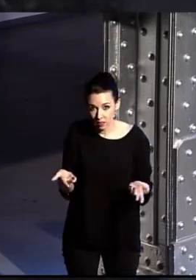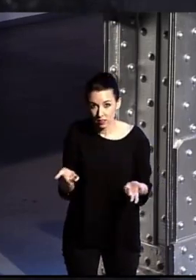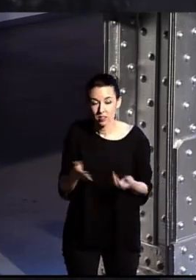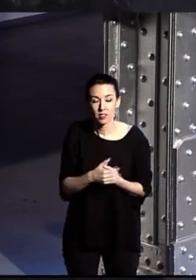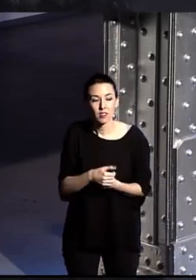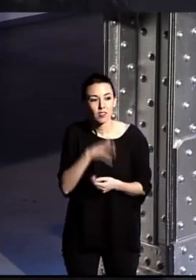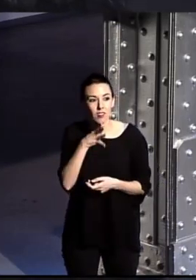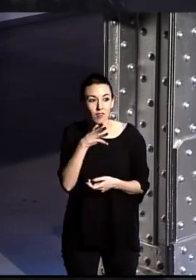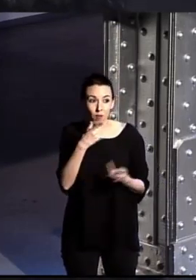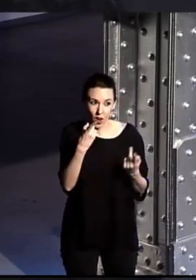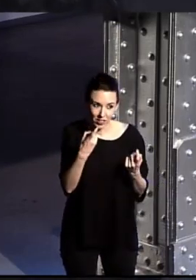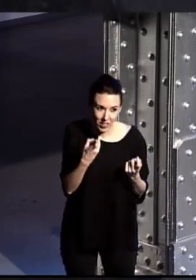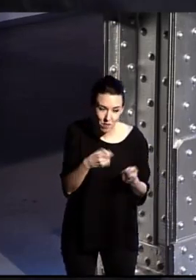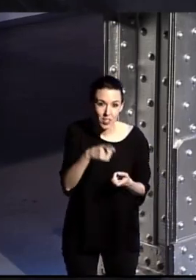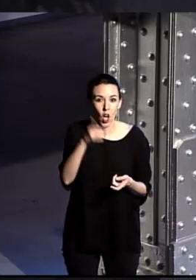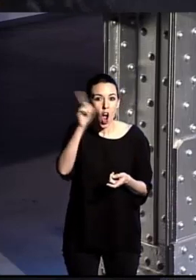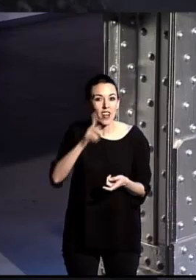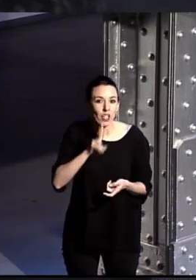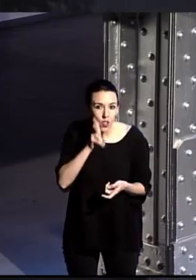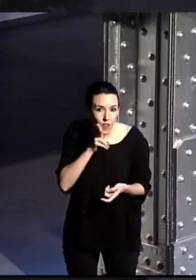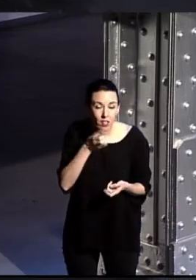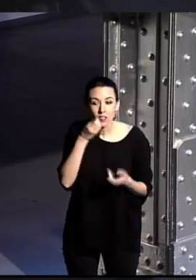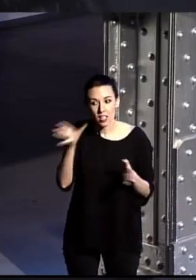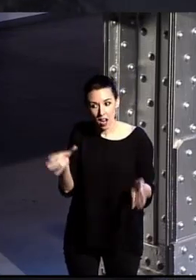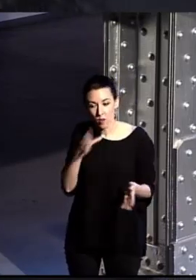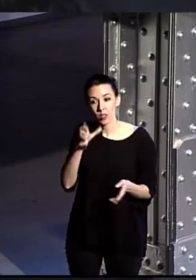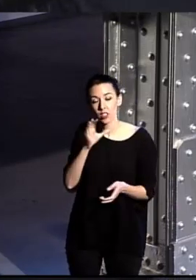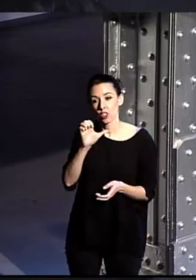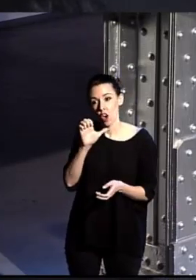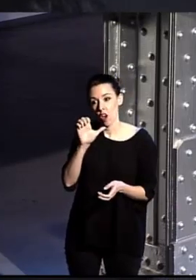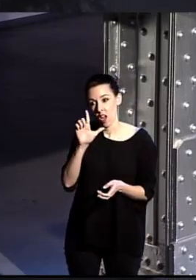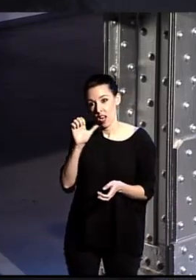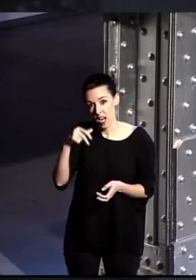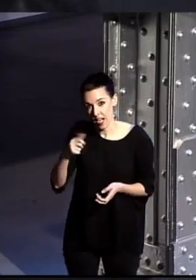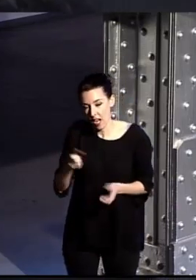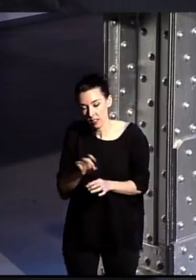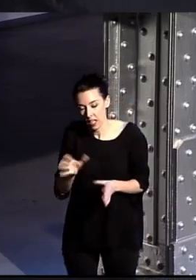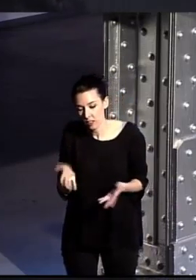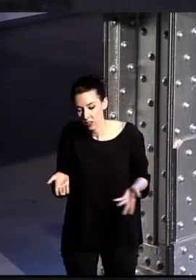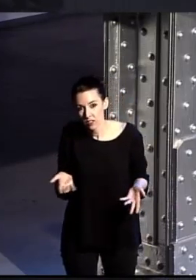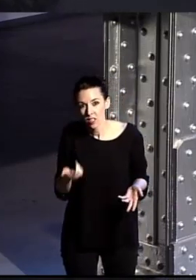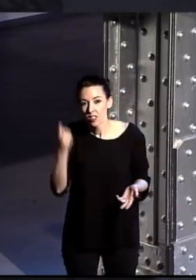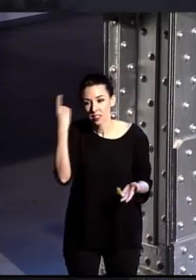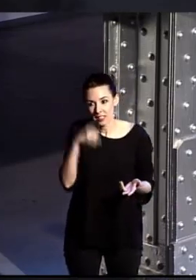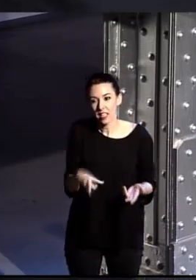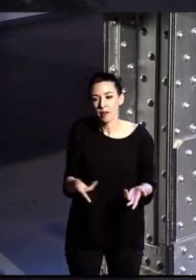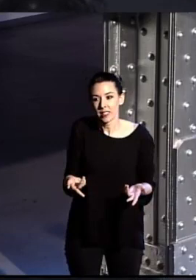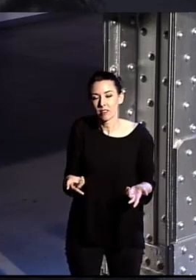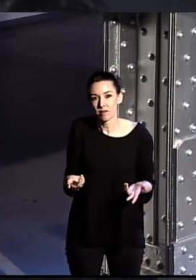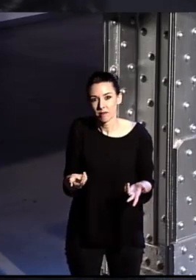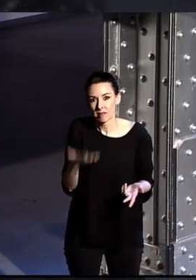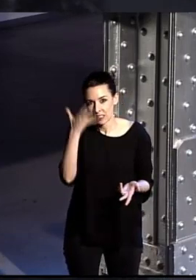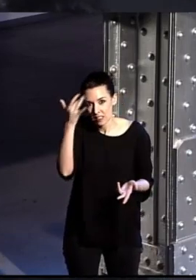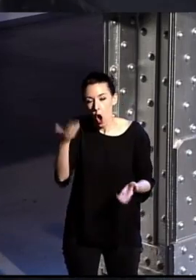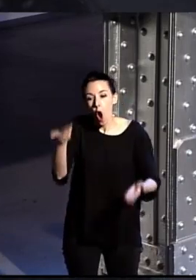yo he echado de menos al Rayo Verde. Y entonces pensé, pues Elena, sí, pues Elena. Vamos. Tú sabes que, más